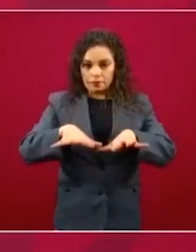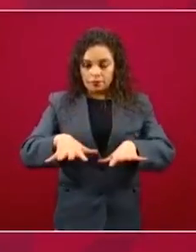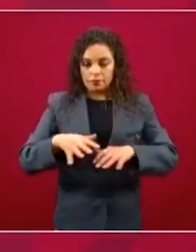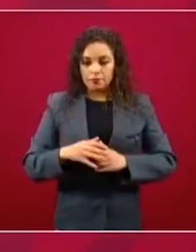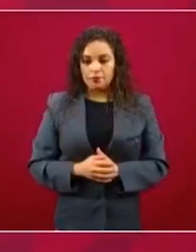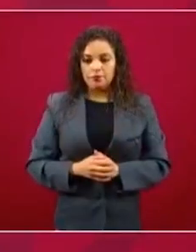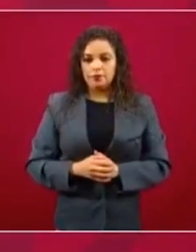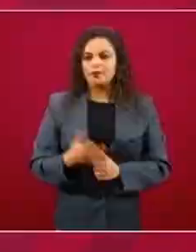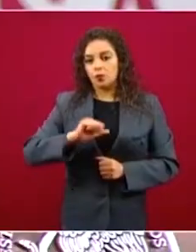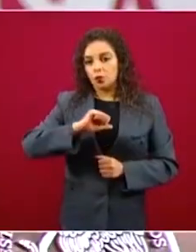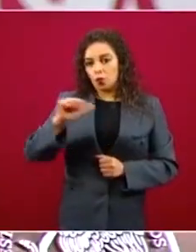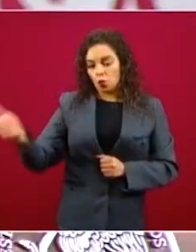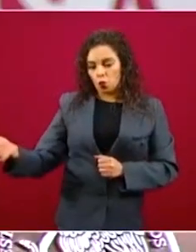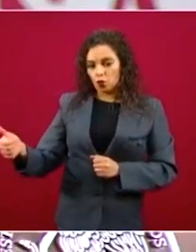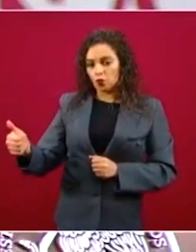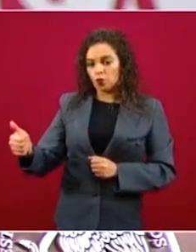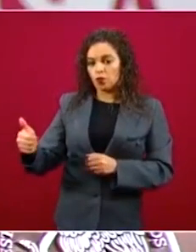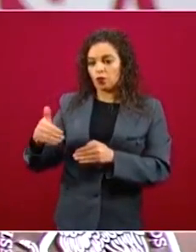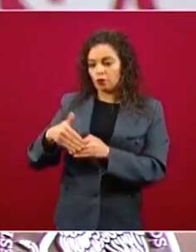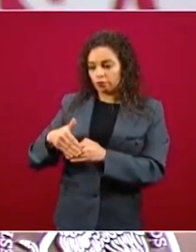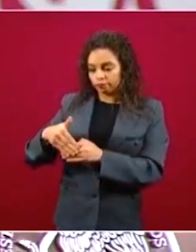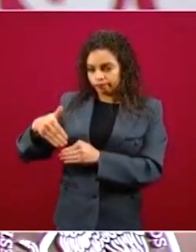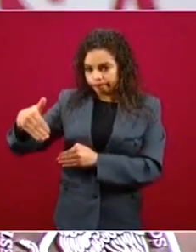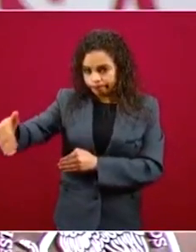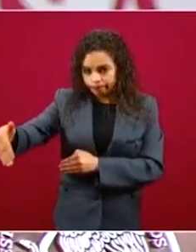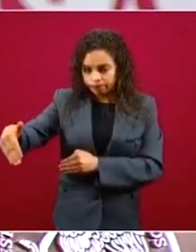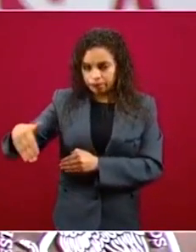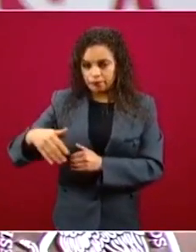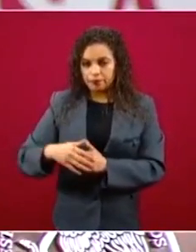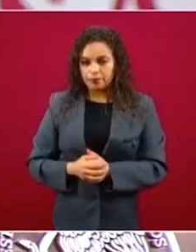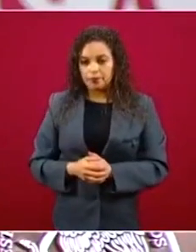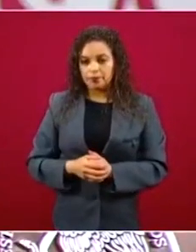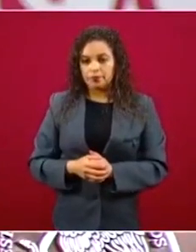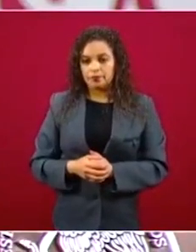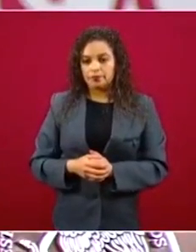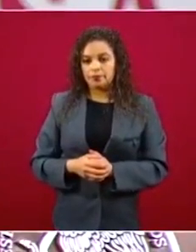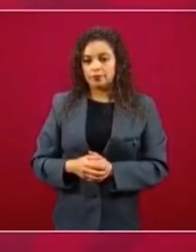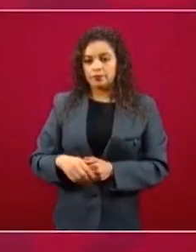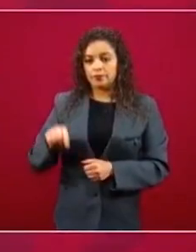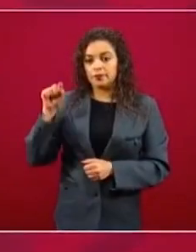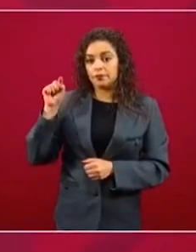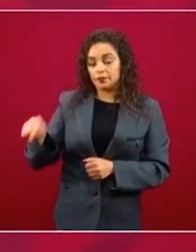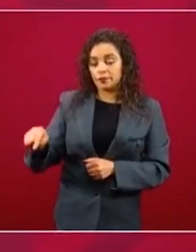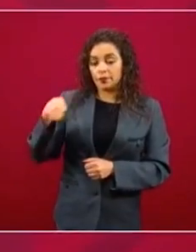otro tramo d mérida campeche